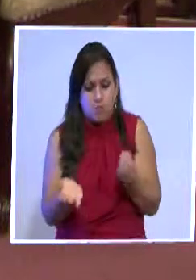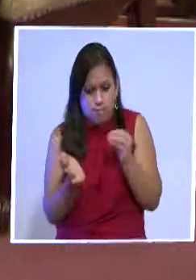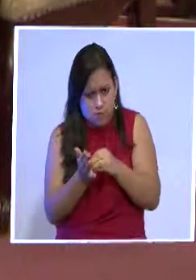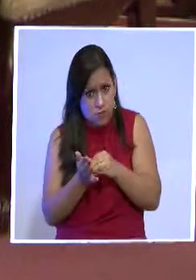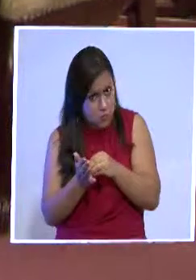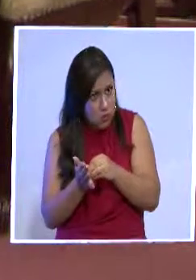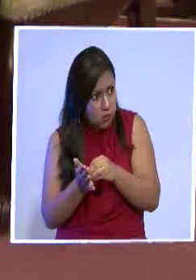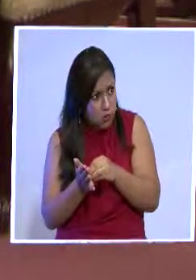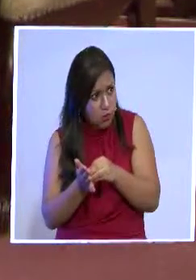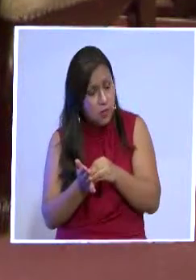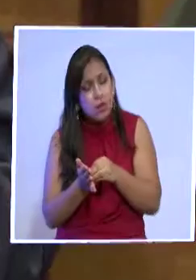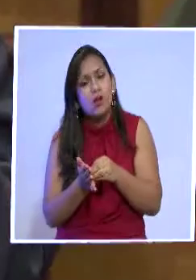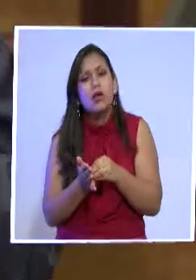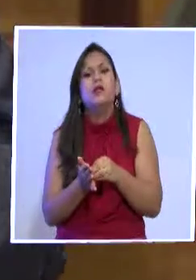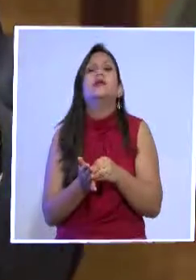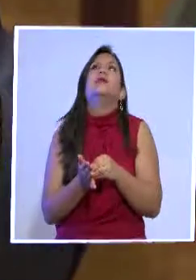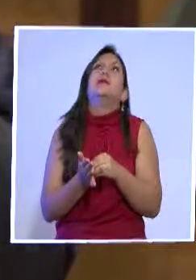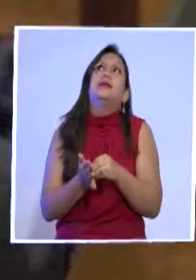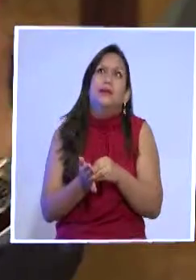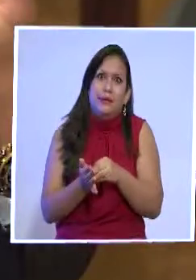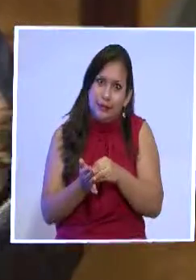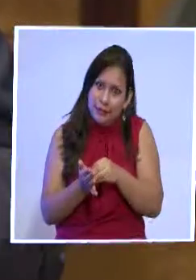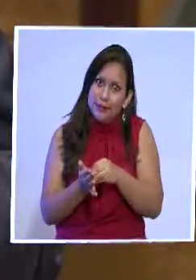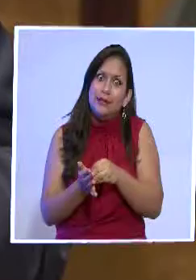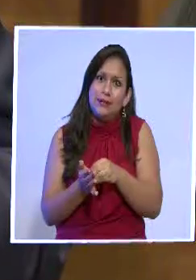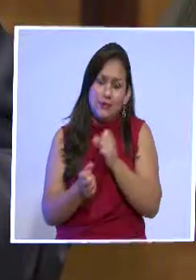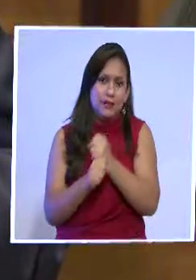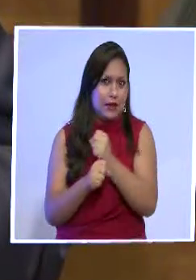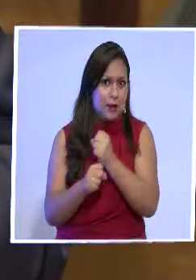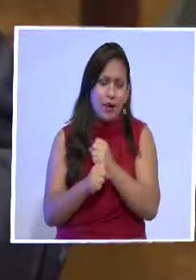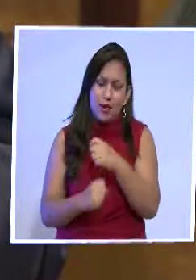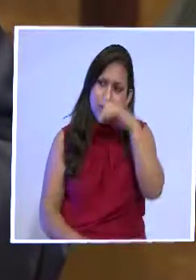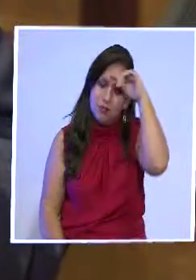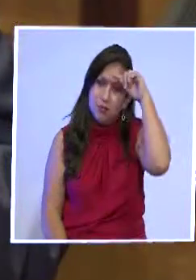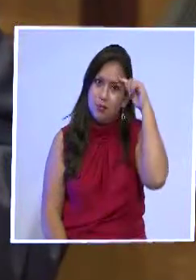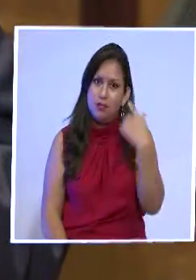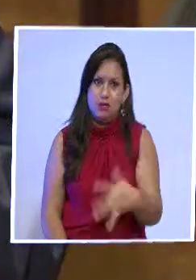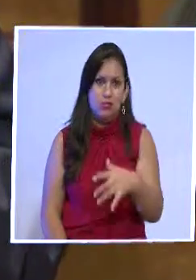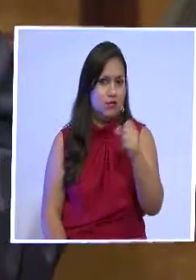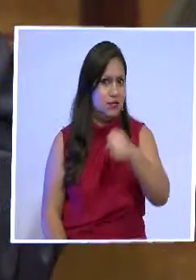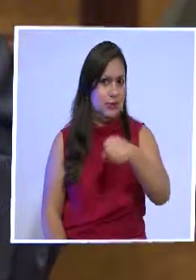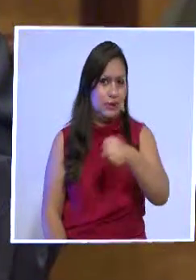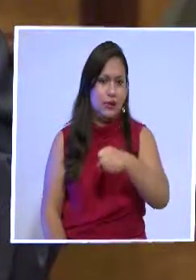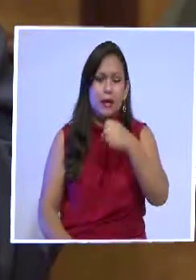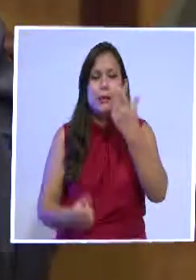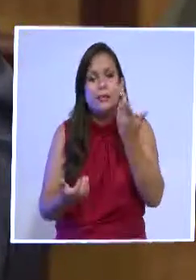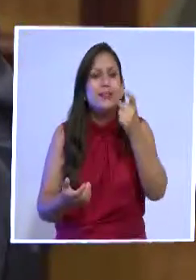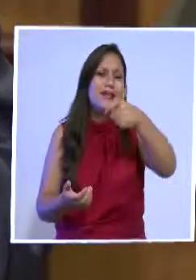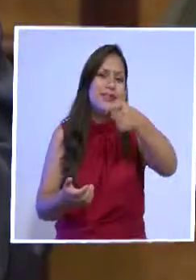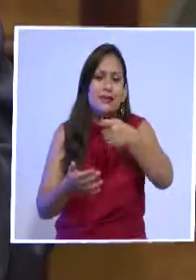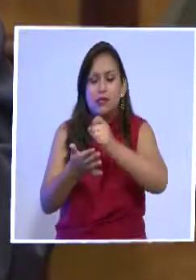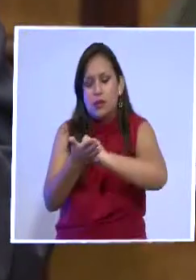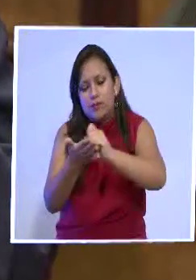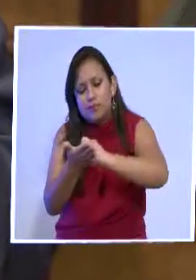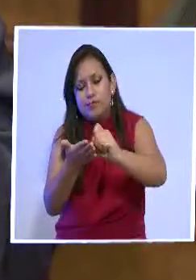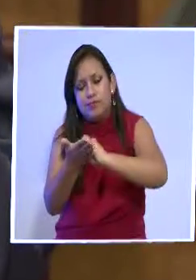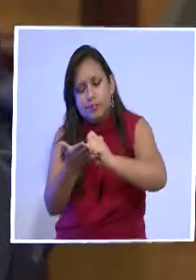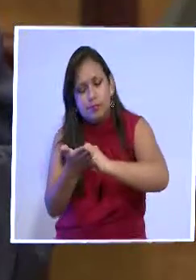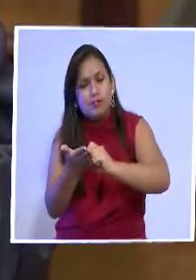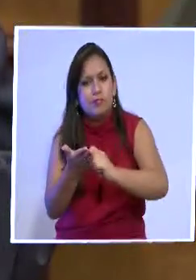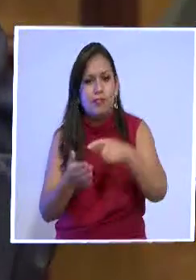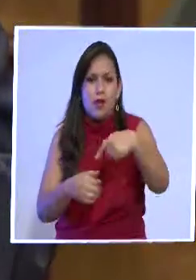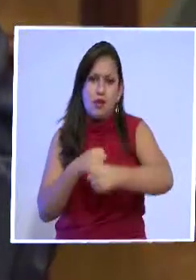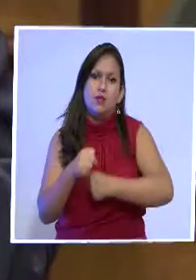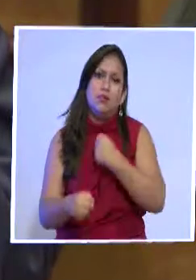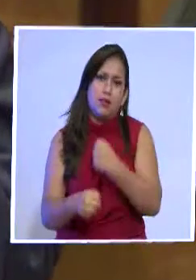pertenece esa factura. Sí, es un trabajo tedioso, pero sirve para poder hacer control y cruce de información con el Servicio de Rentas Internas. Este año hay una muy